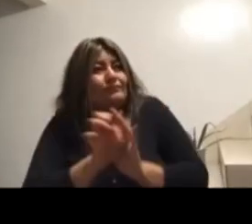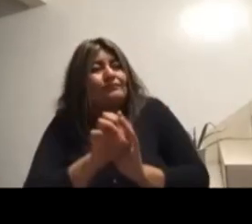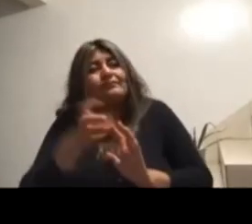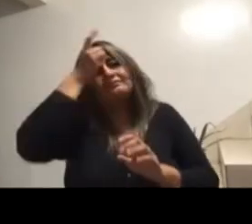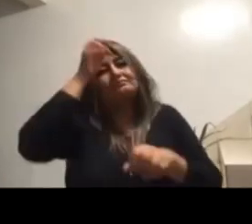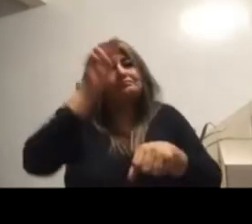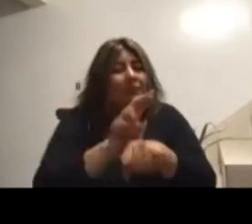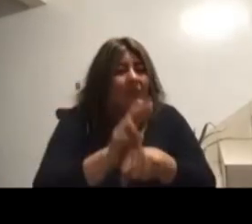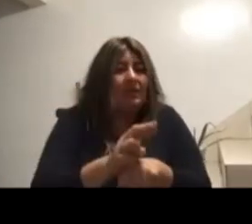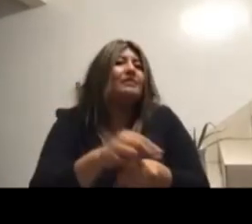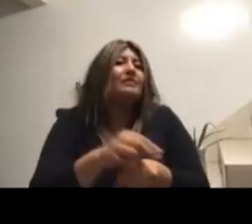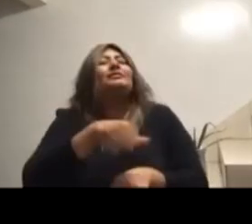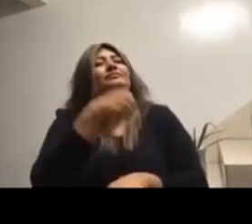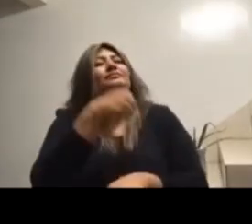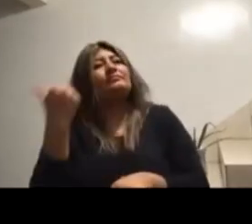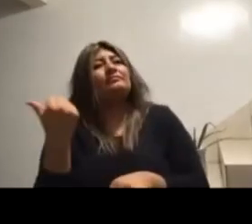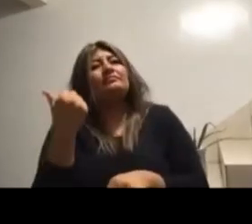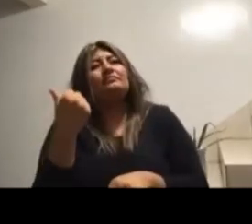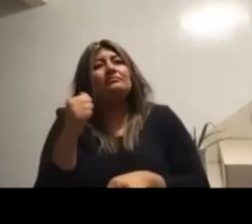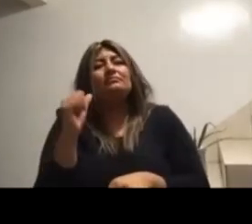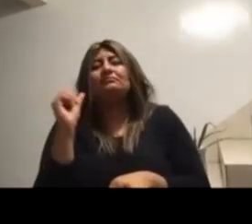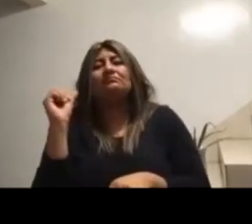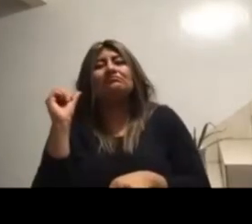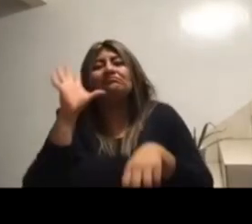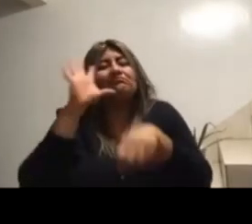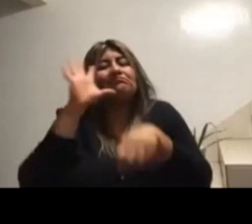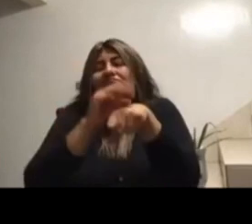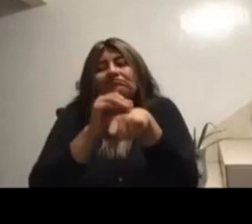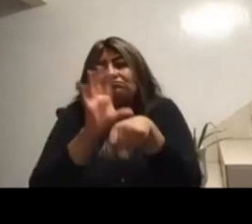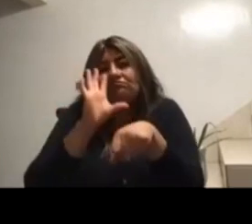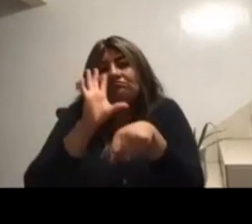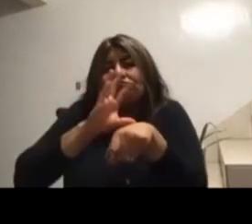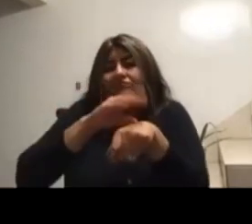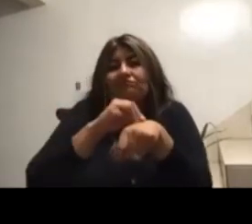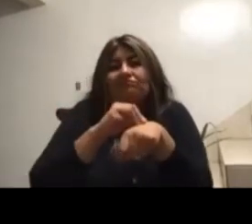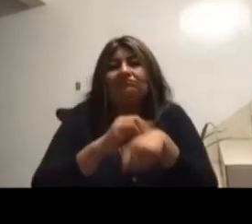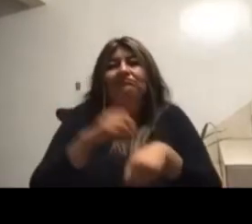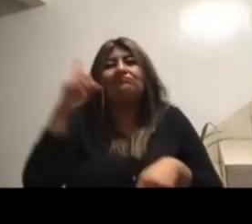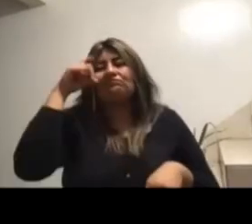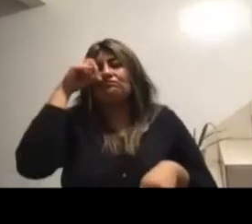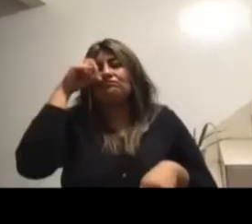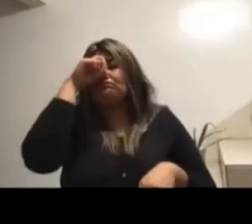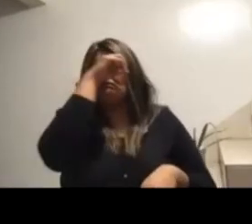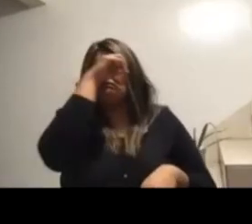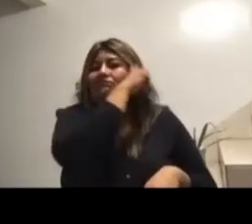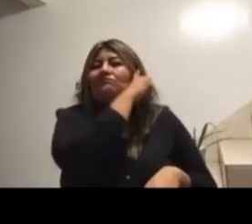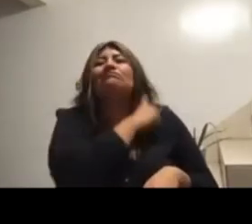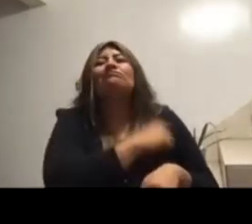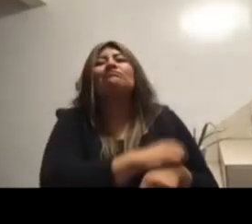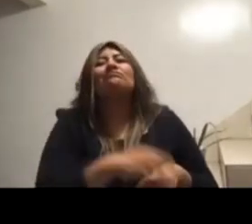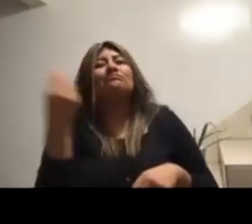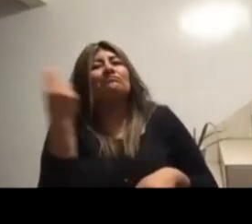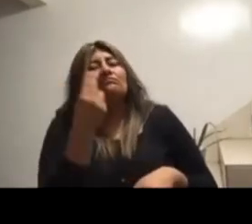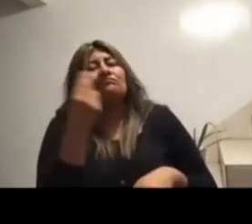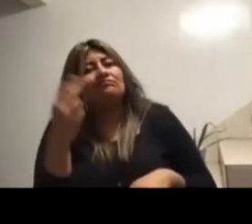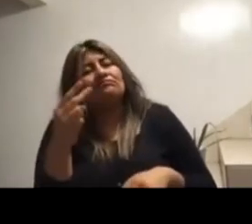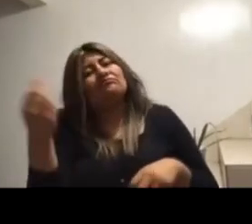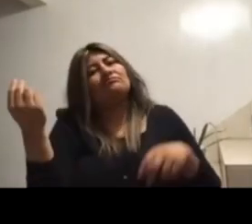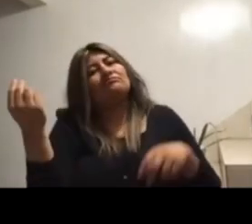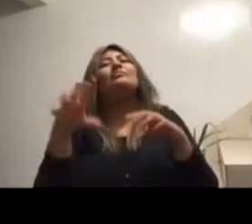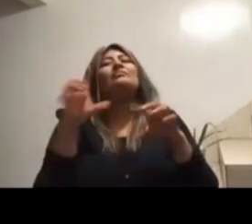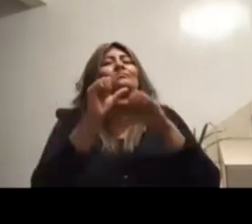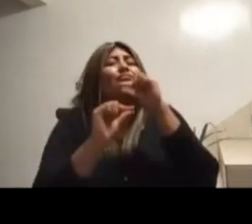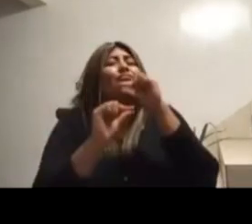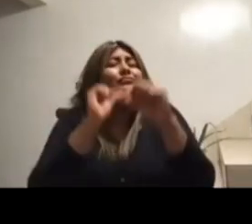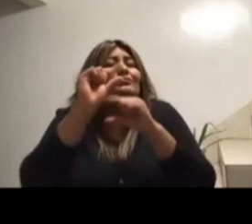o choques. Entonces, por eso decía yo hace rato, es como un engranaje que tiene que ir como ajustándose todo el tiempo. Y